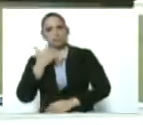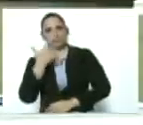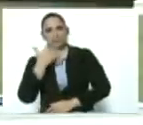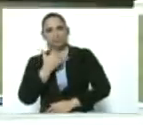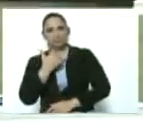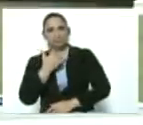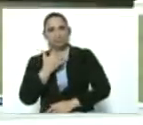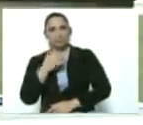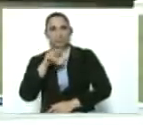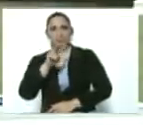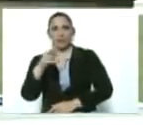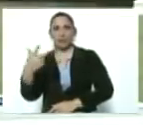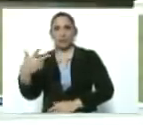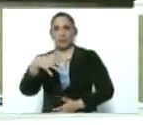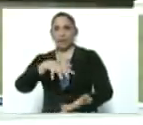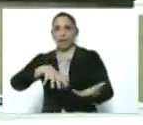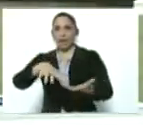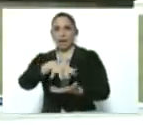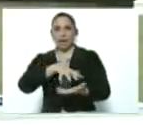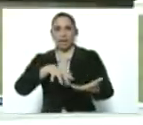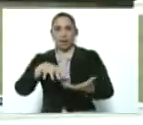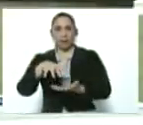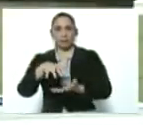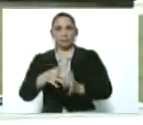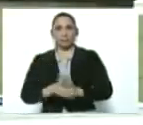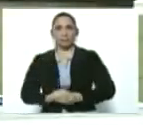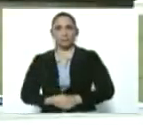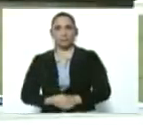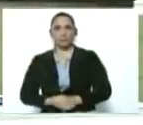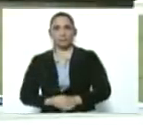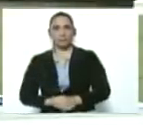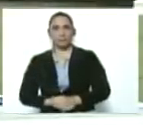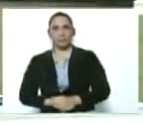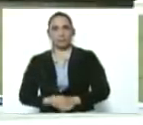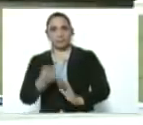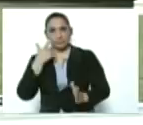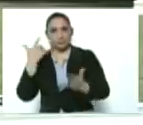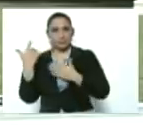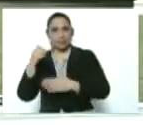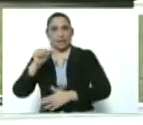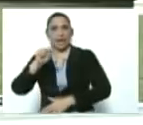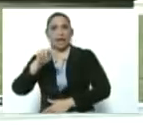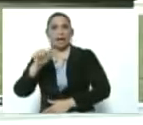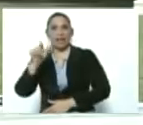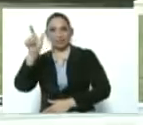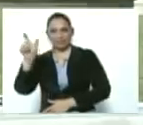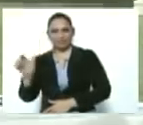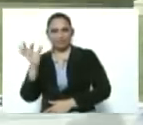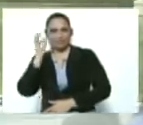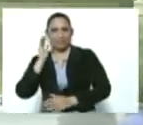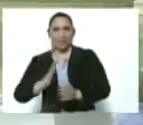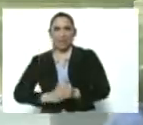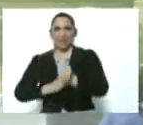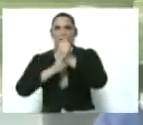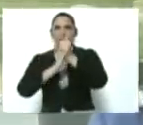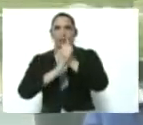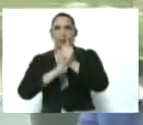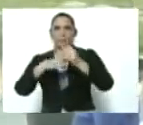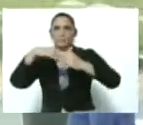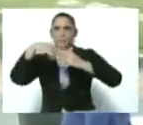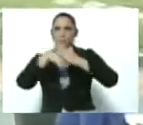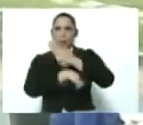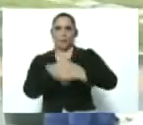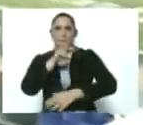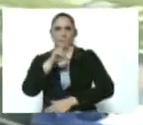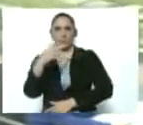23 de enero anacaona ahí está la cábala y el liderazgo profundo del